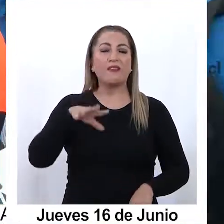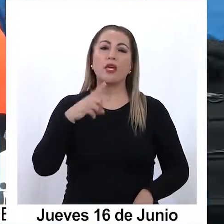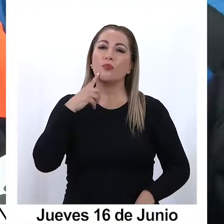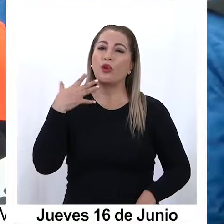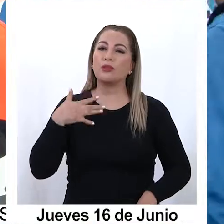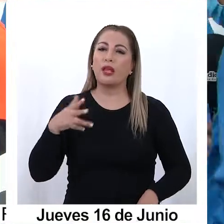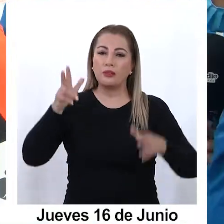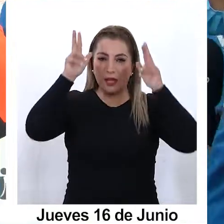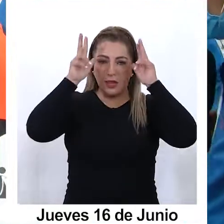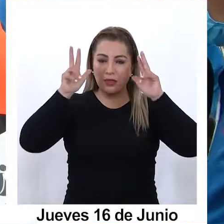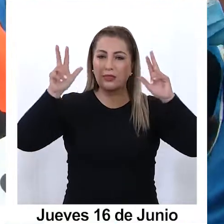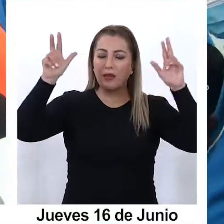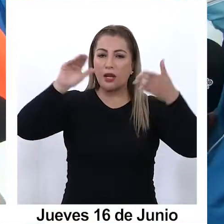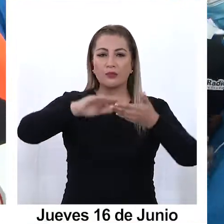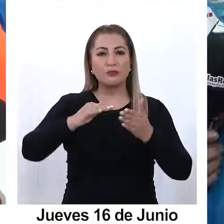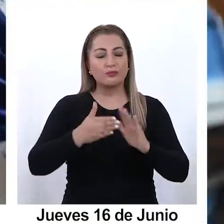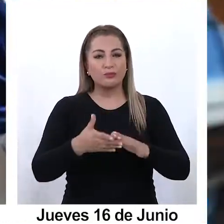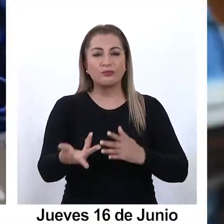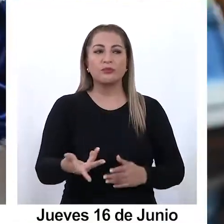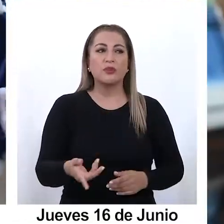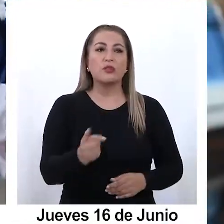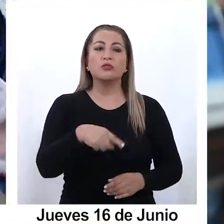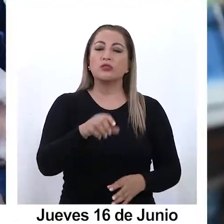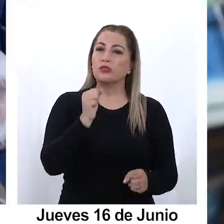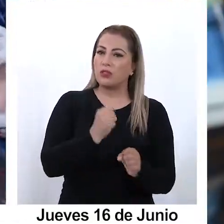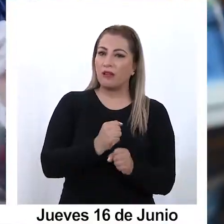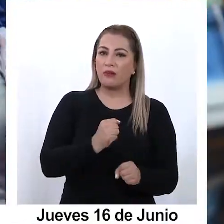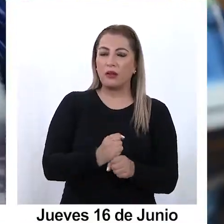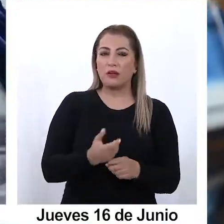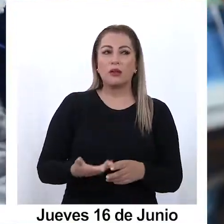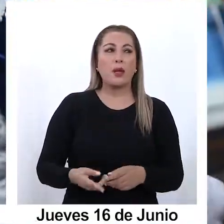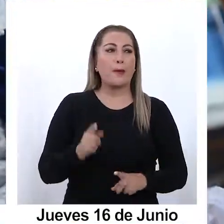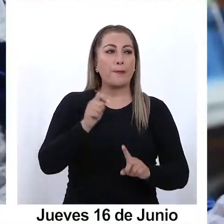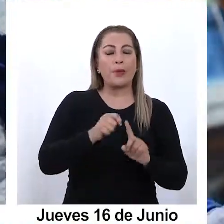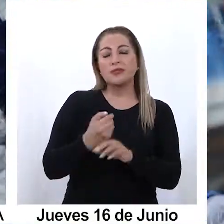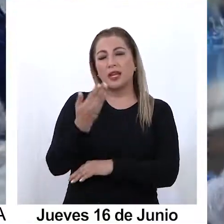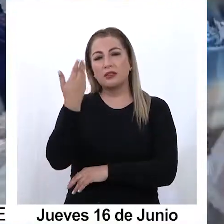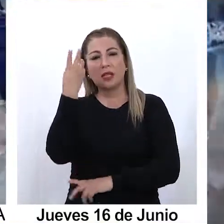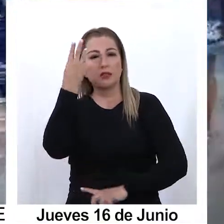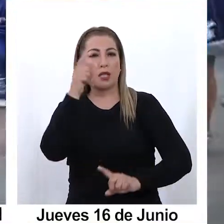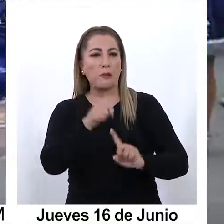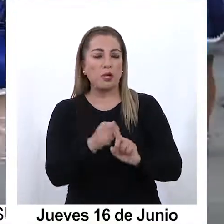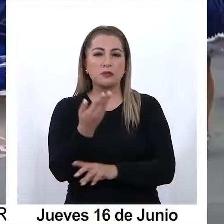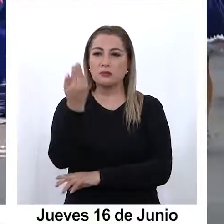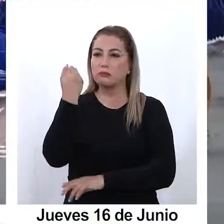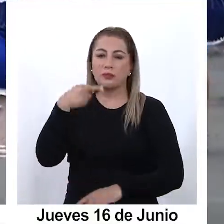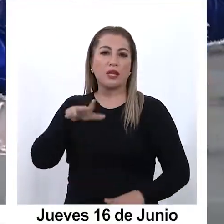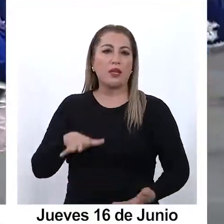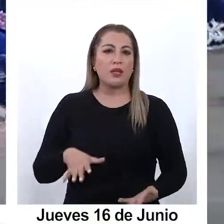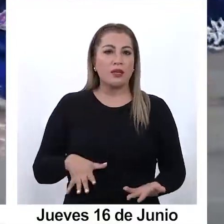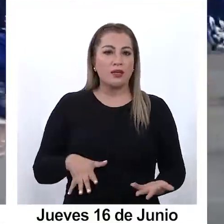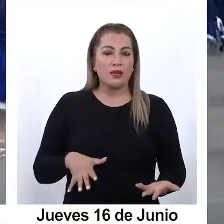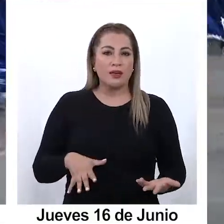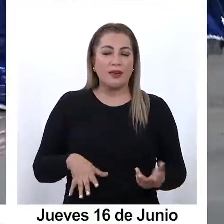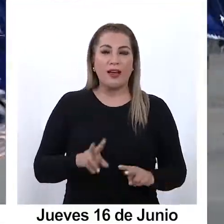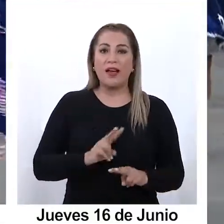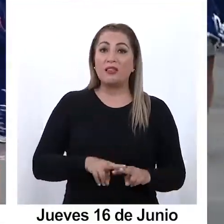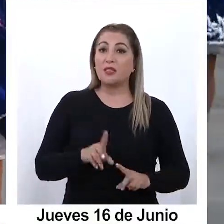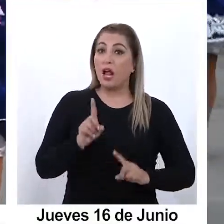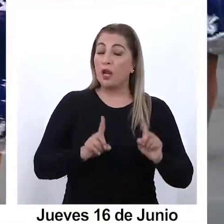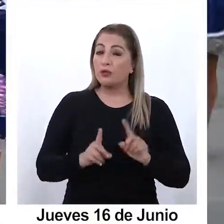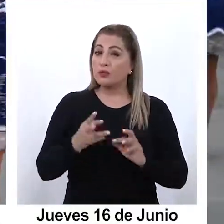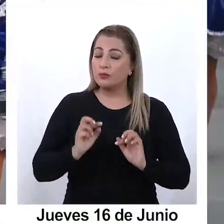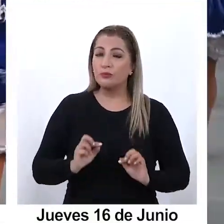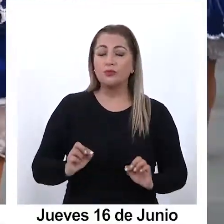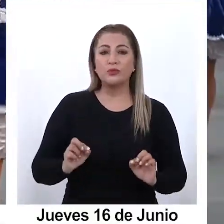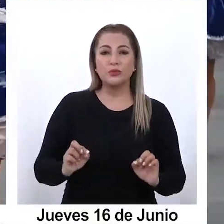importancia que tiene la Tirana para la comunidad. Estamos trabajando desde hace ya un par de meses o 3 meses tratando de tener algunas